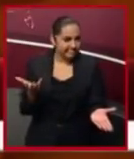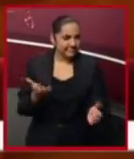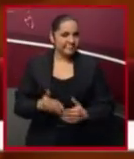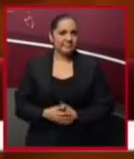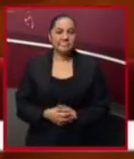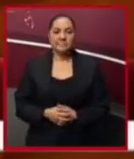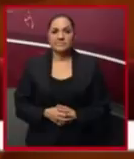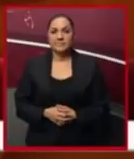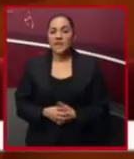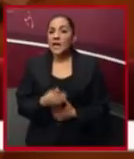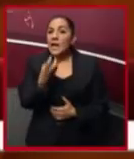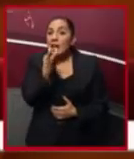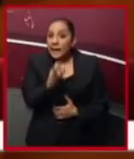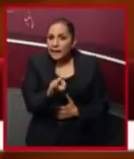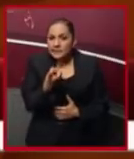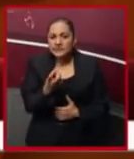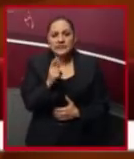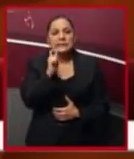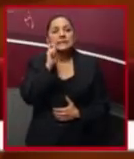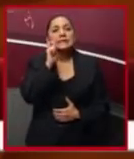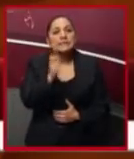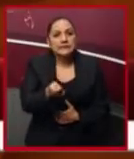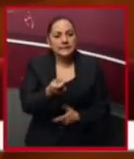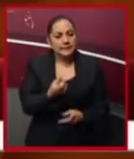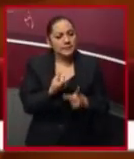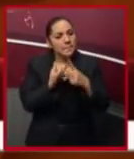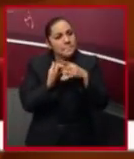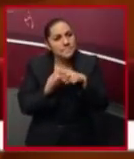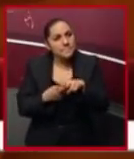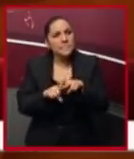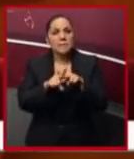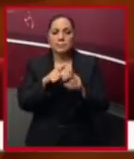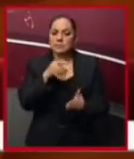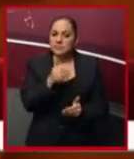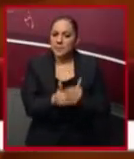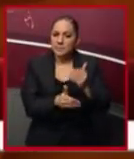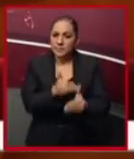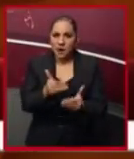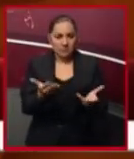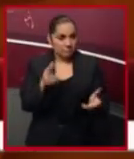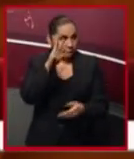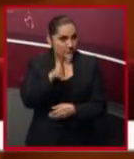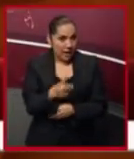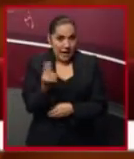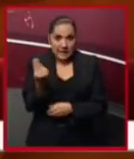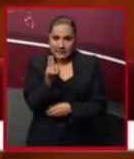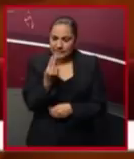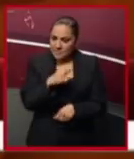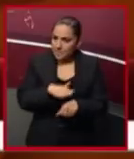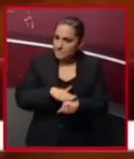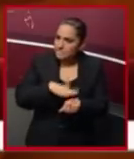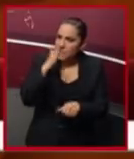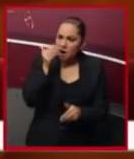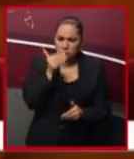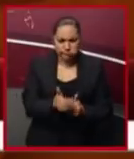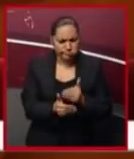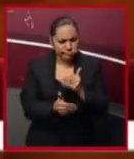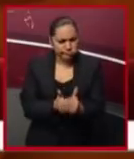un primer paso de los muchos que considero que deben darse en la